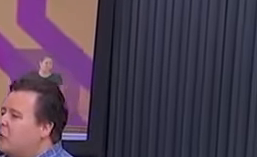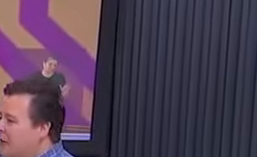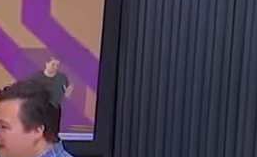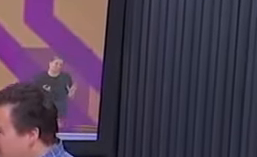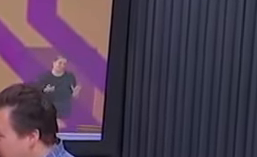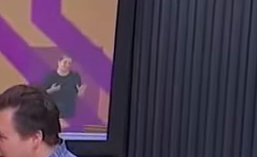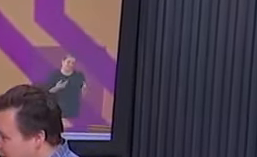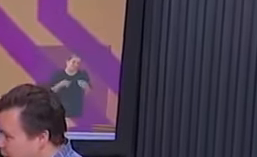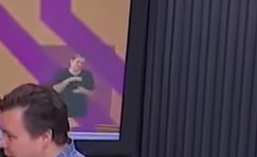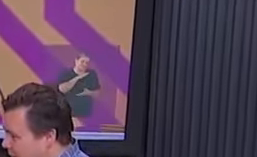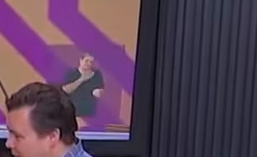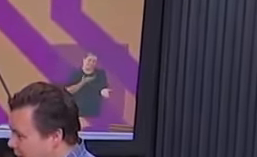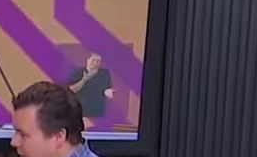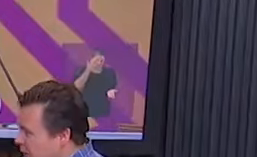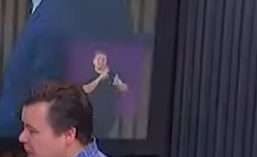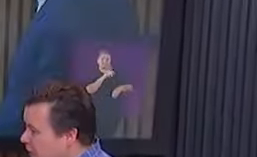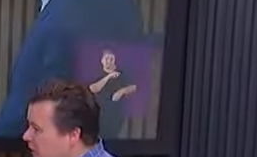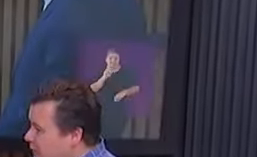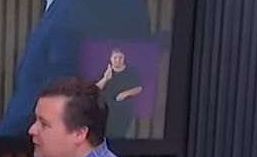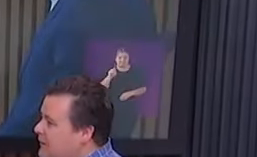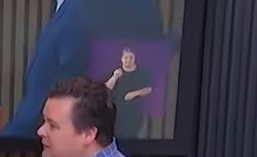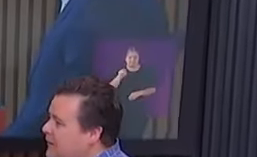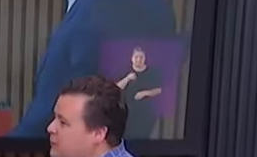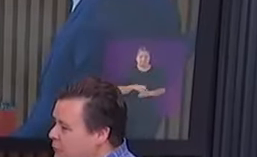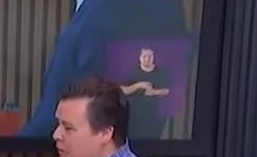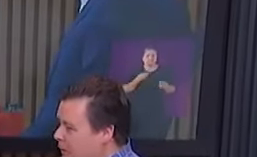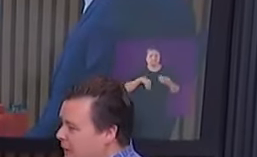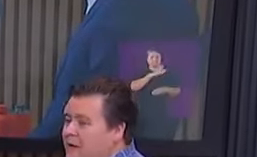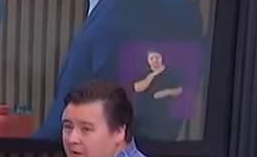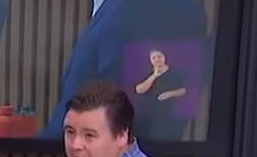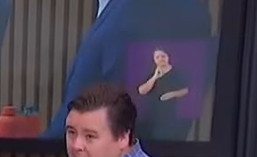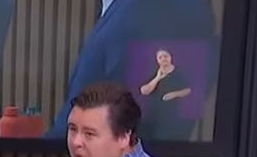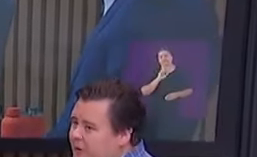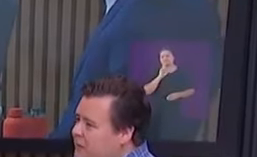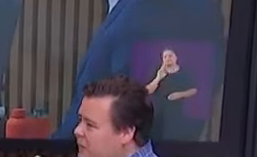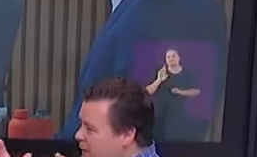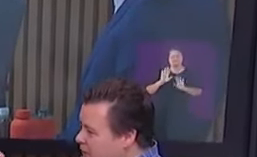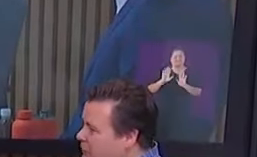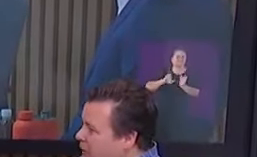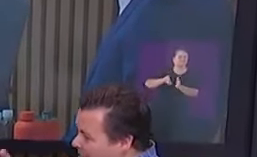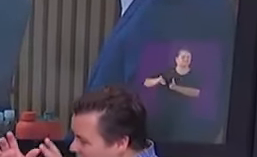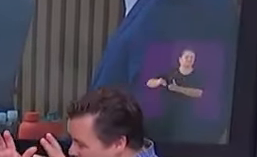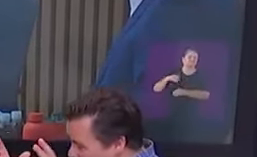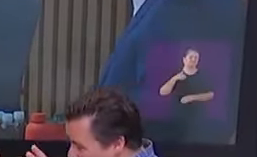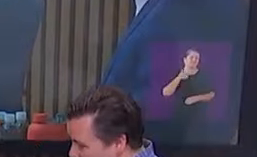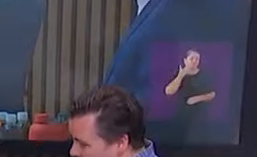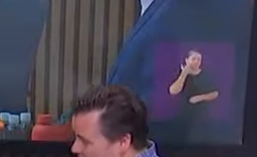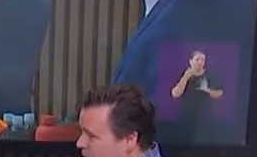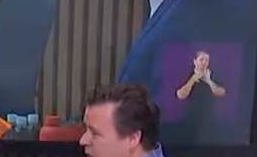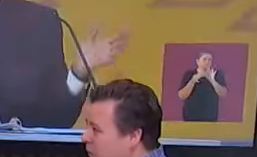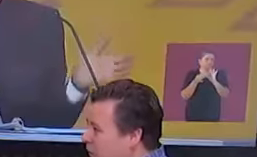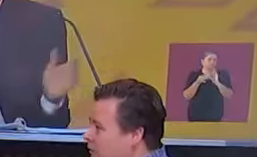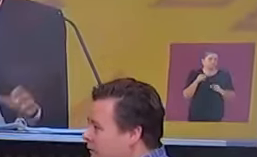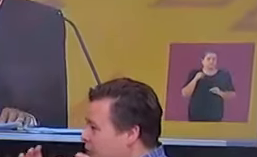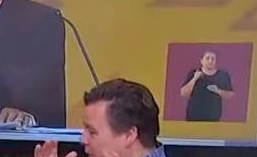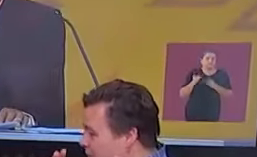personas correctas para cada uno de los partidos sino aquellas personas que destaquen por su polémica Y si quieren poner en un evento a un de morena o